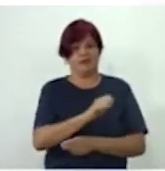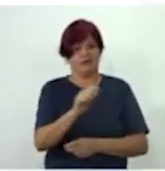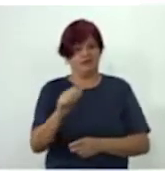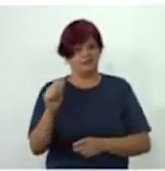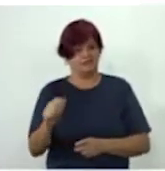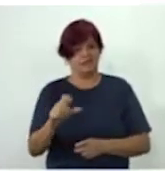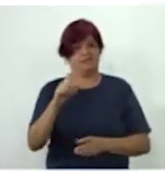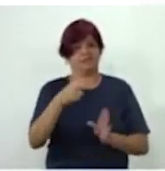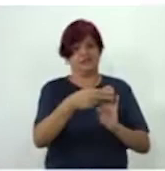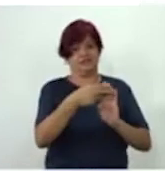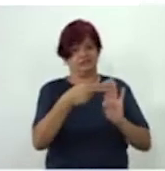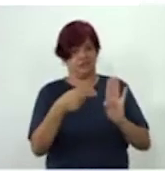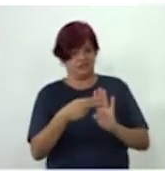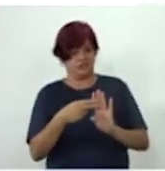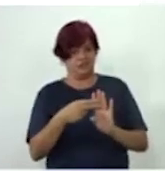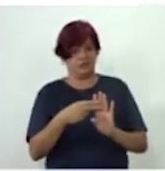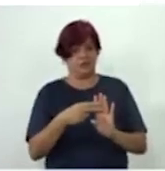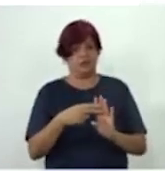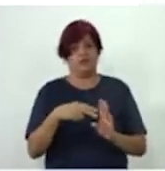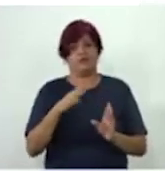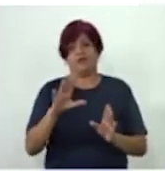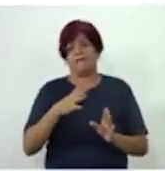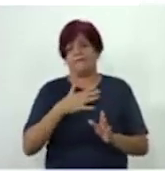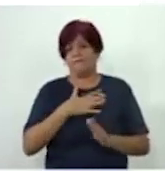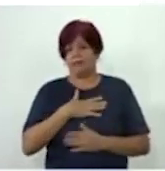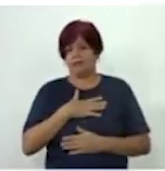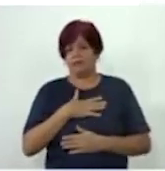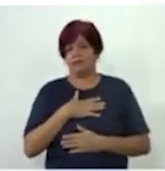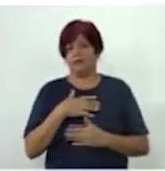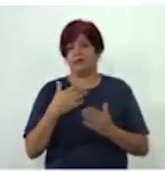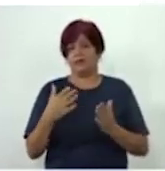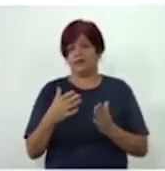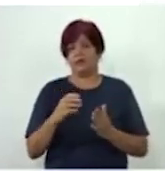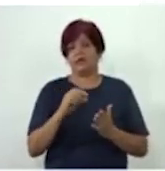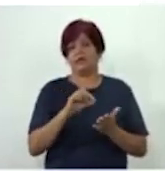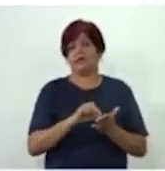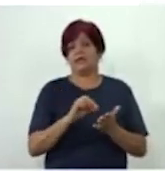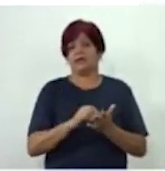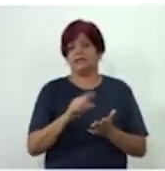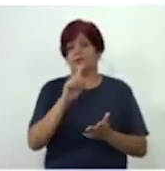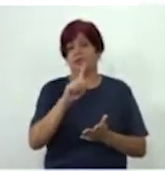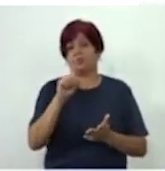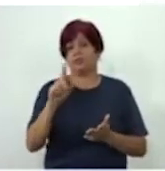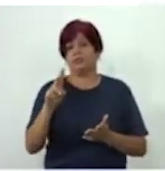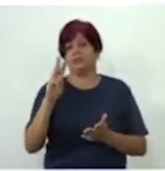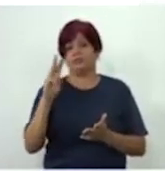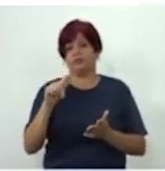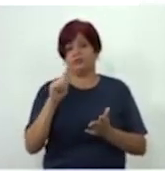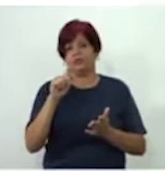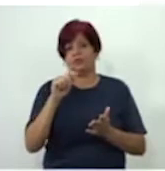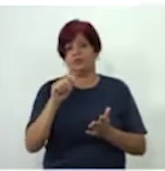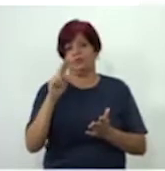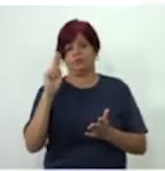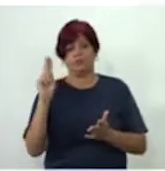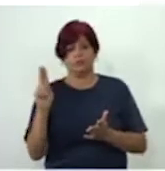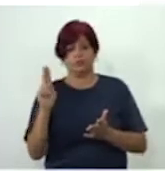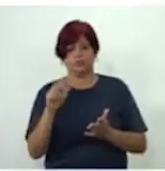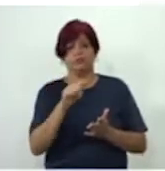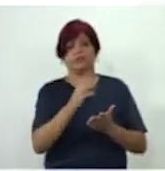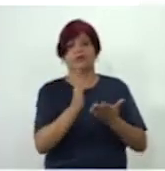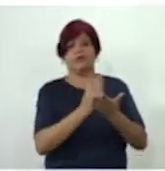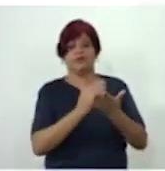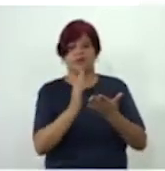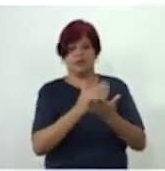naturales se particularizan en el epígrafe 1.3.2 del texto Didáctica de las